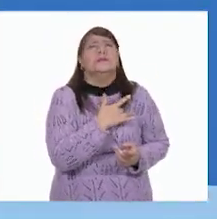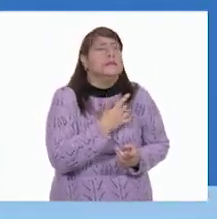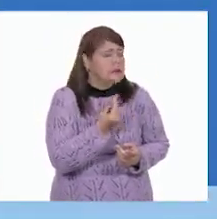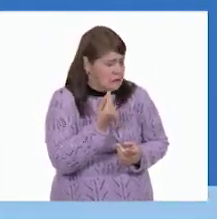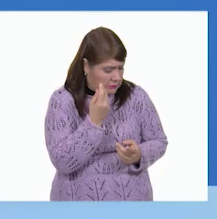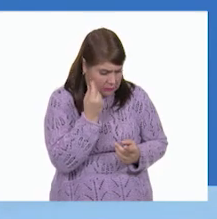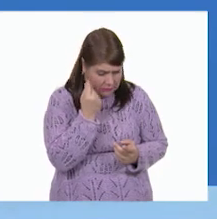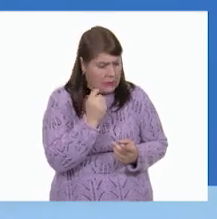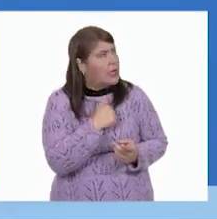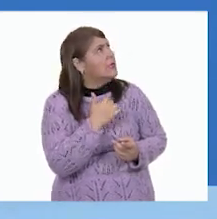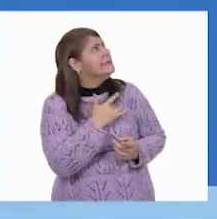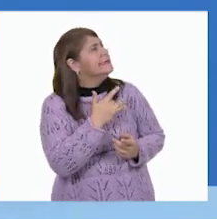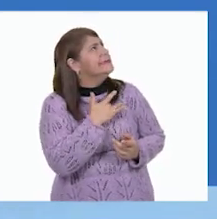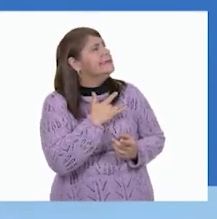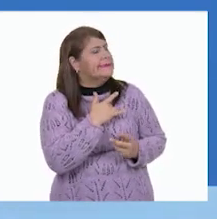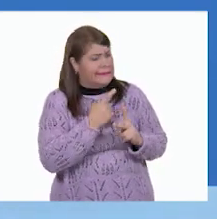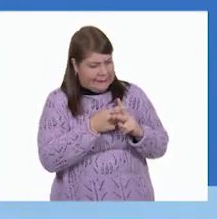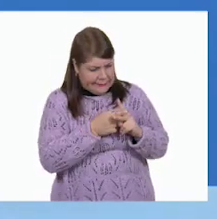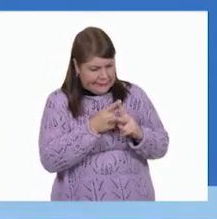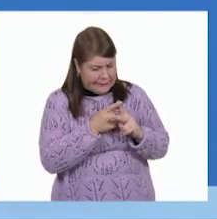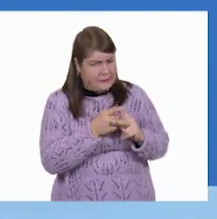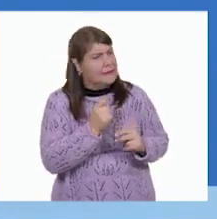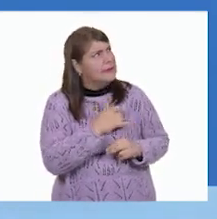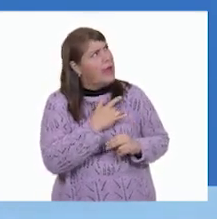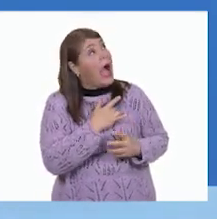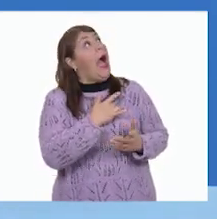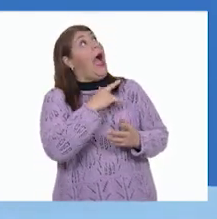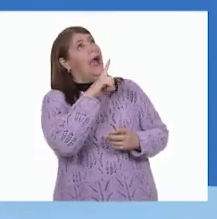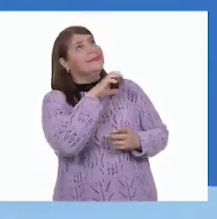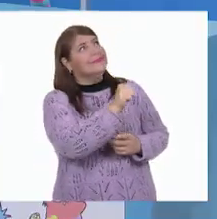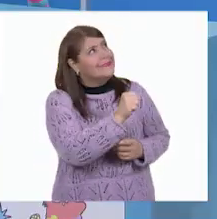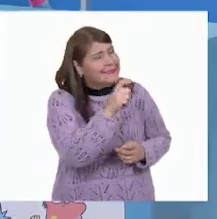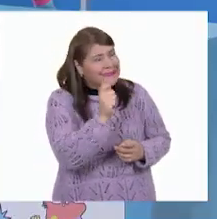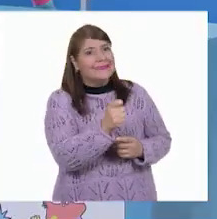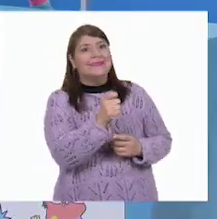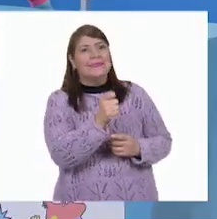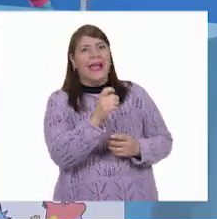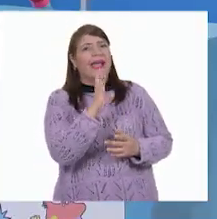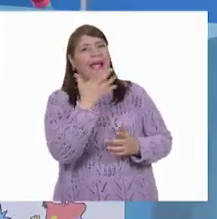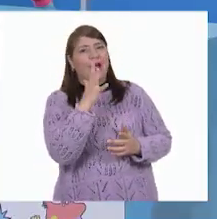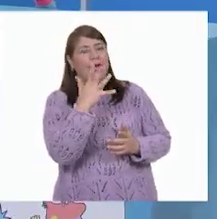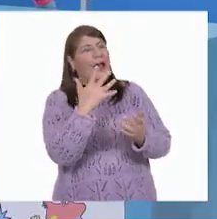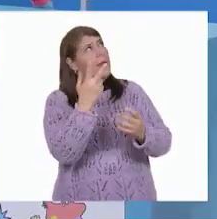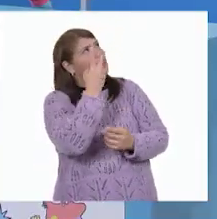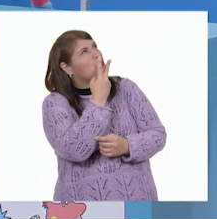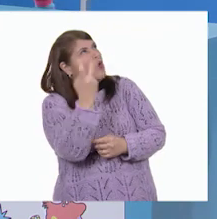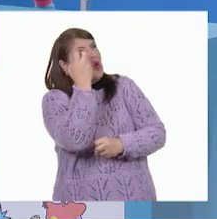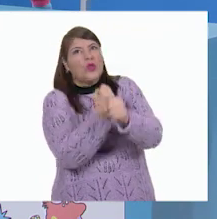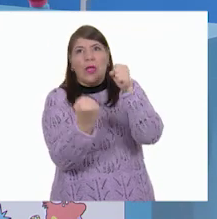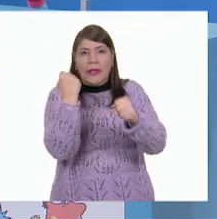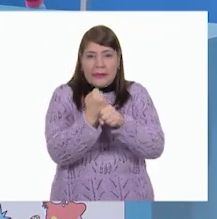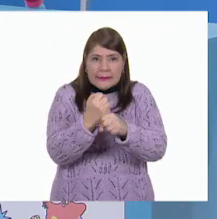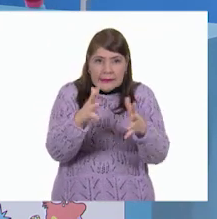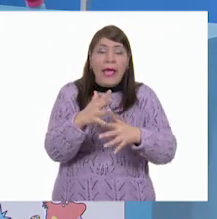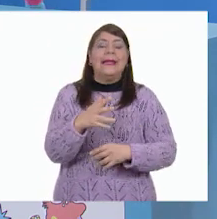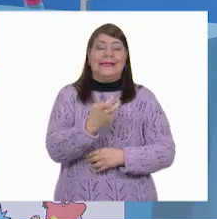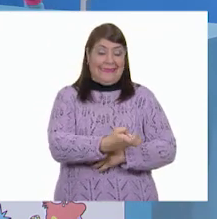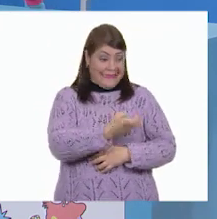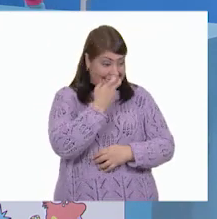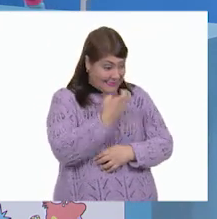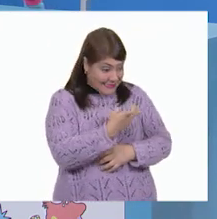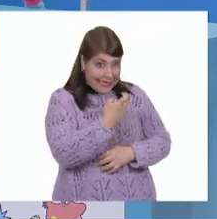A ver, espéreme, déjeme hago cuentas. ¡Sí! Como 200 años. Exacto,